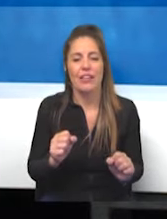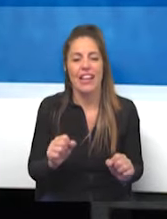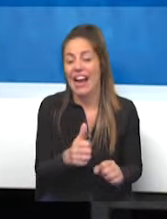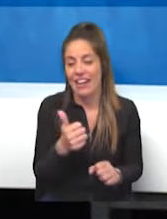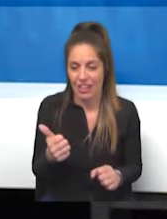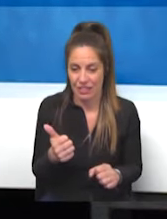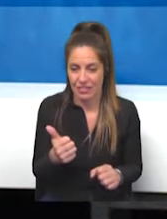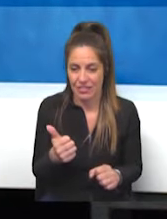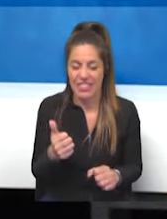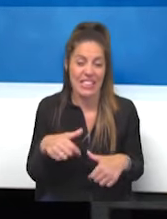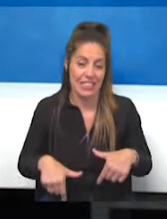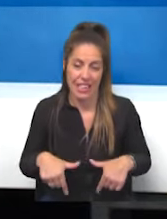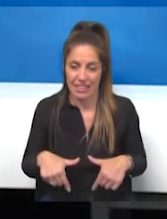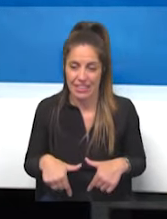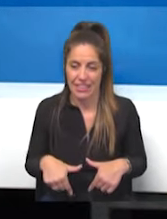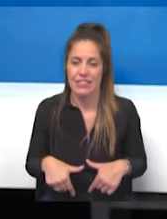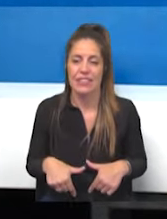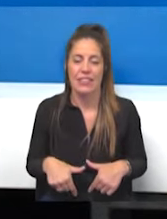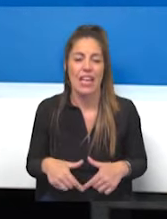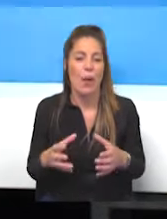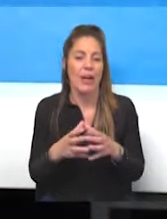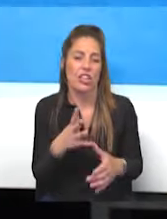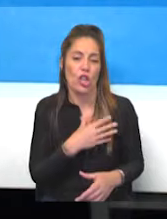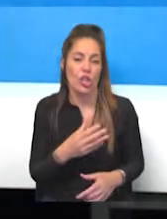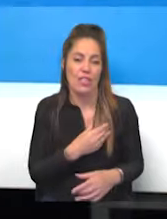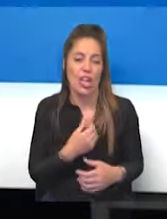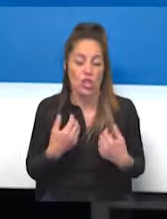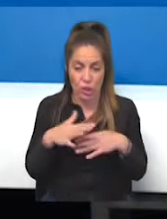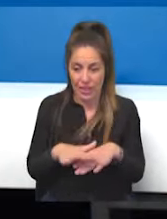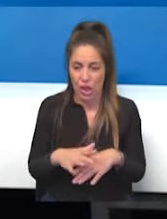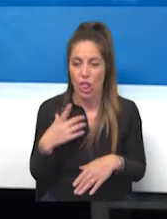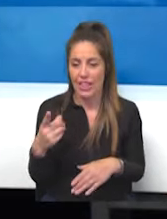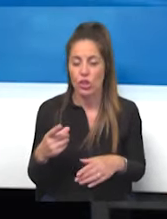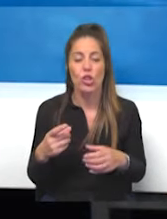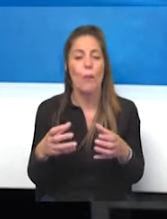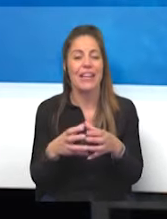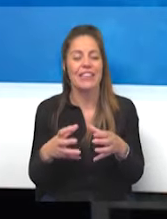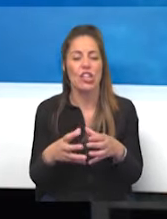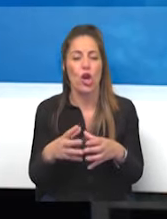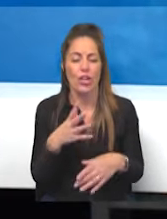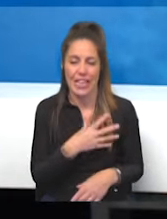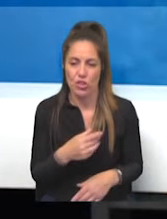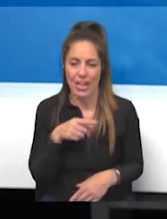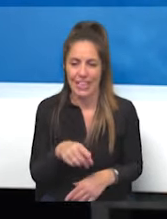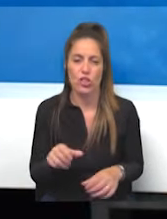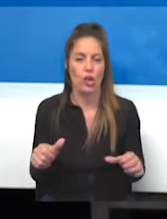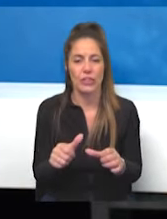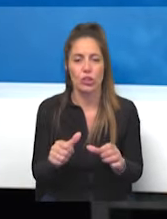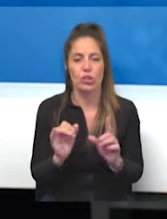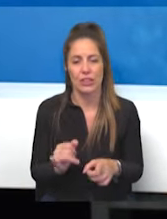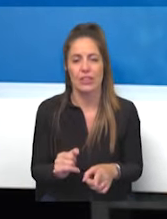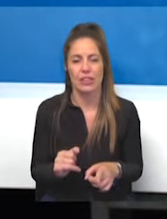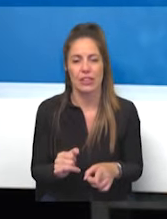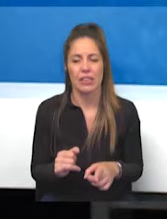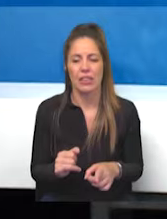ganar Las intendencias el partido nacional y integro el directorio del partido Nacional en eso hizo lugar a